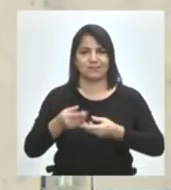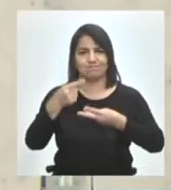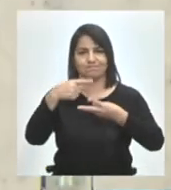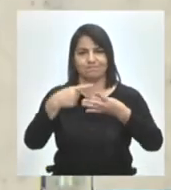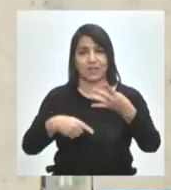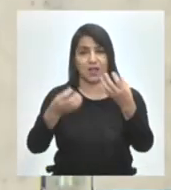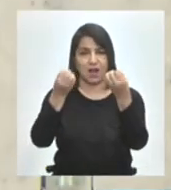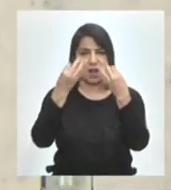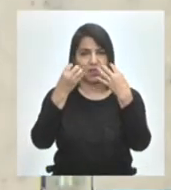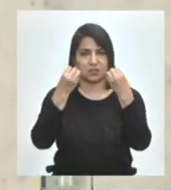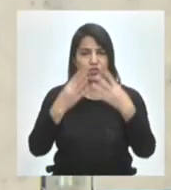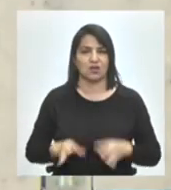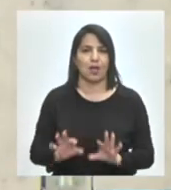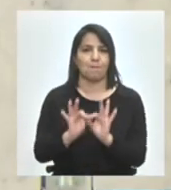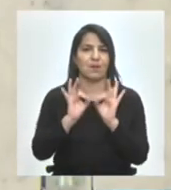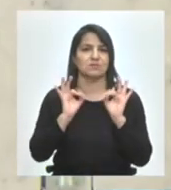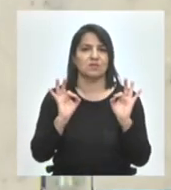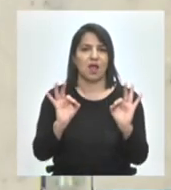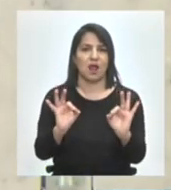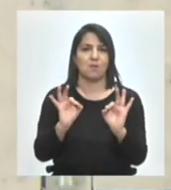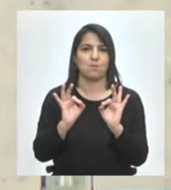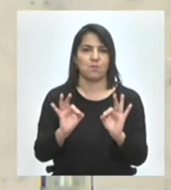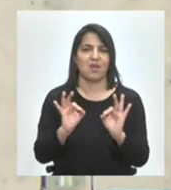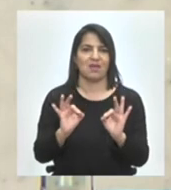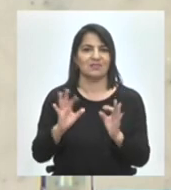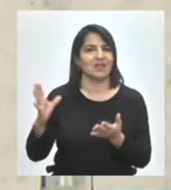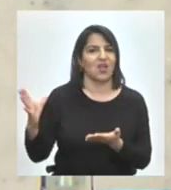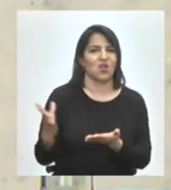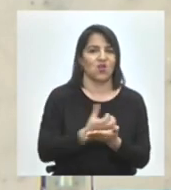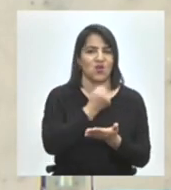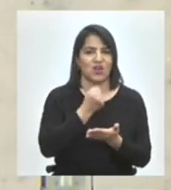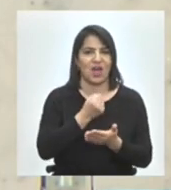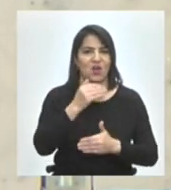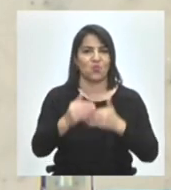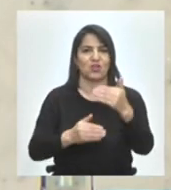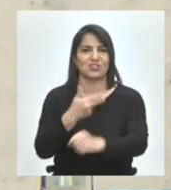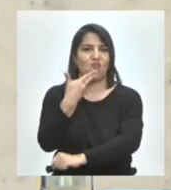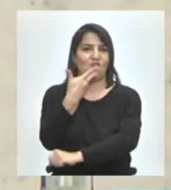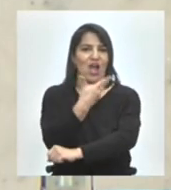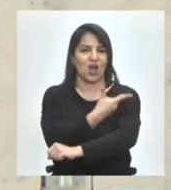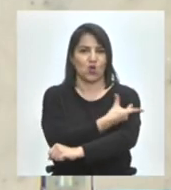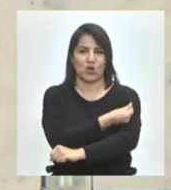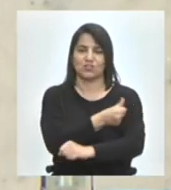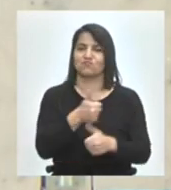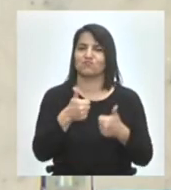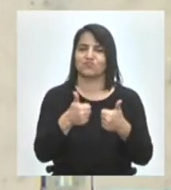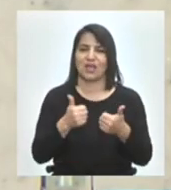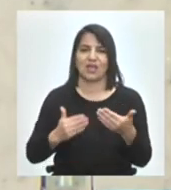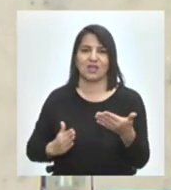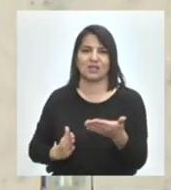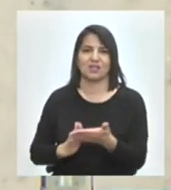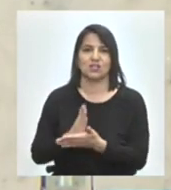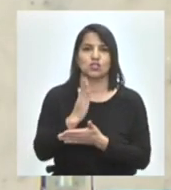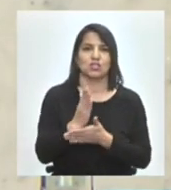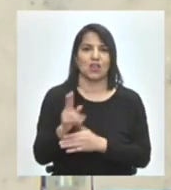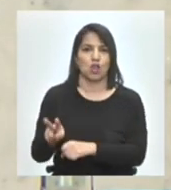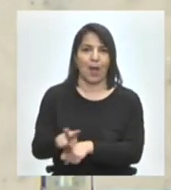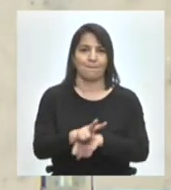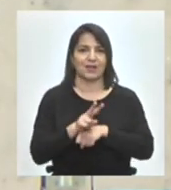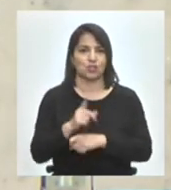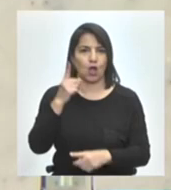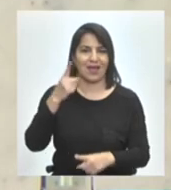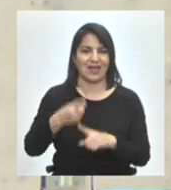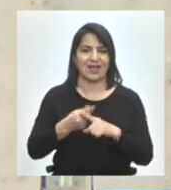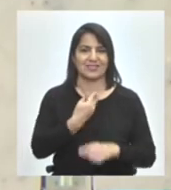lecciones. Especialmente tras el exitoso proceso de vacunación iniciado por la administración del